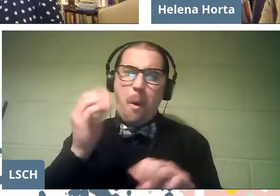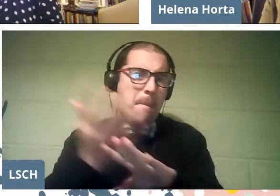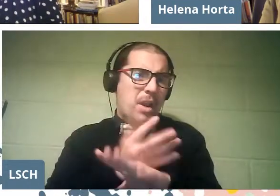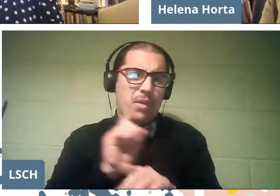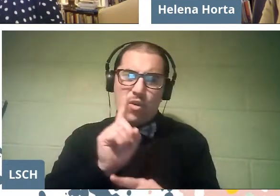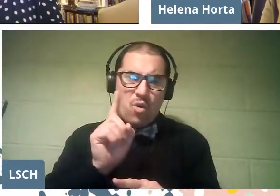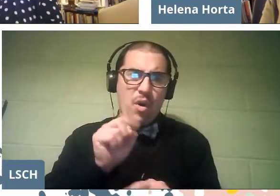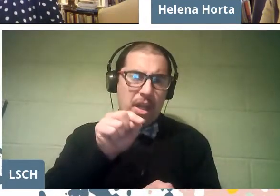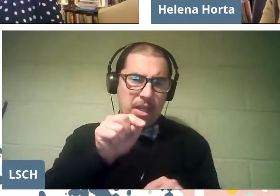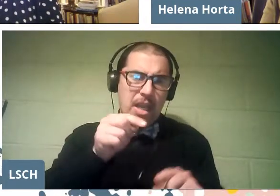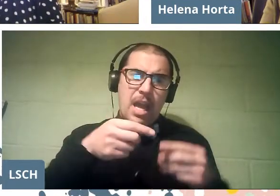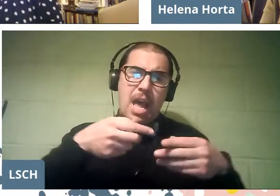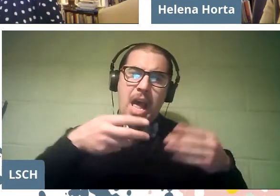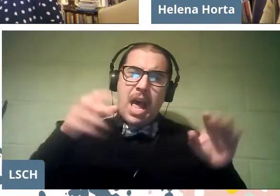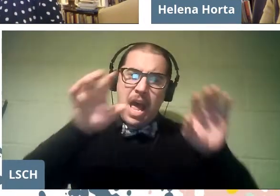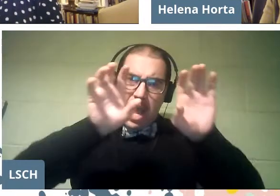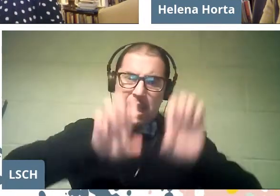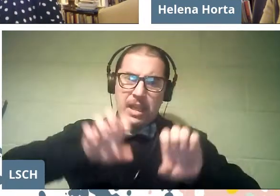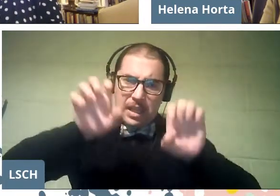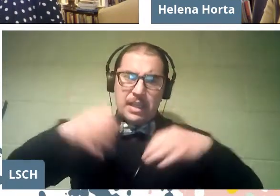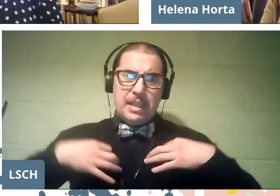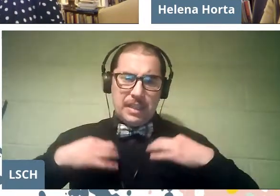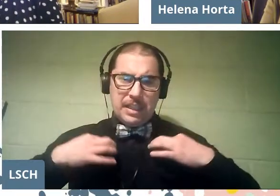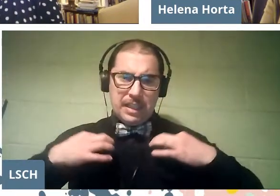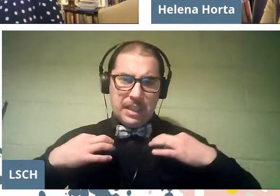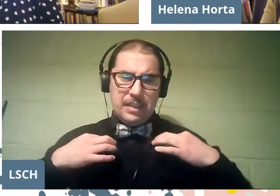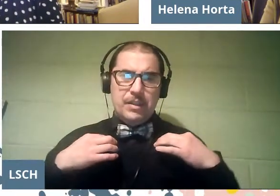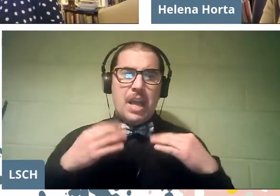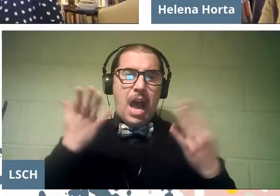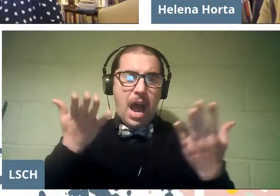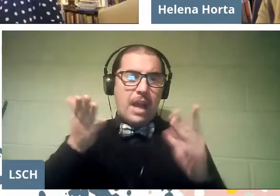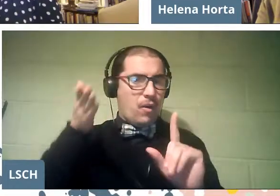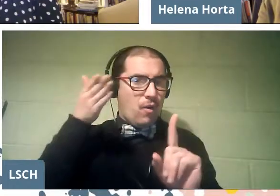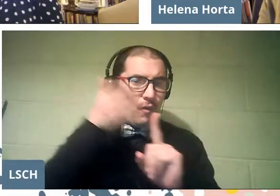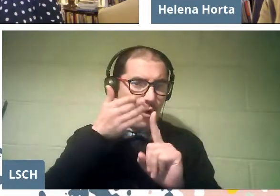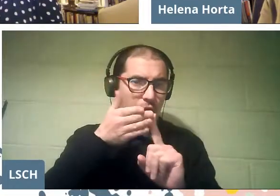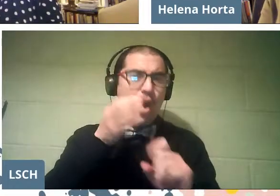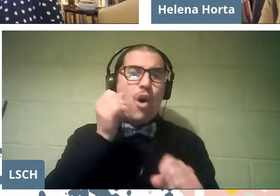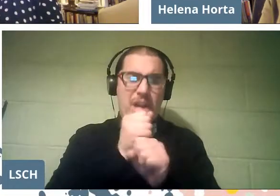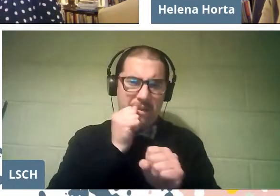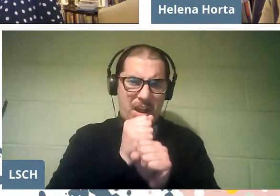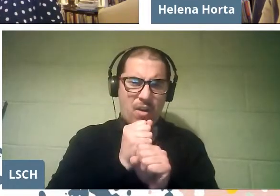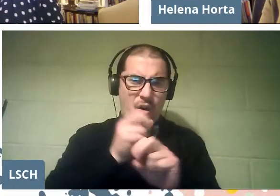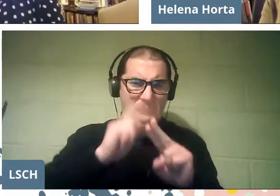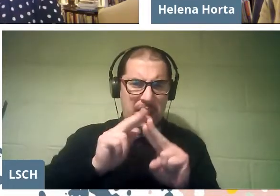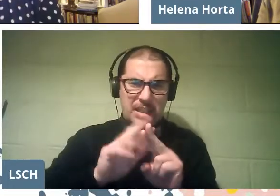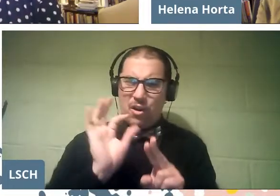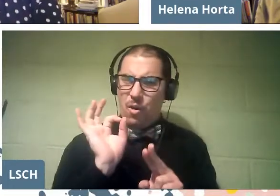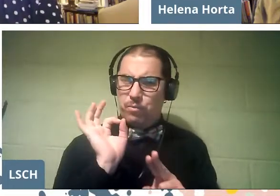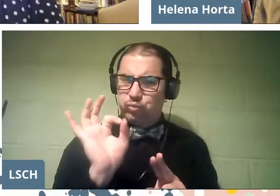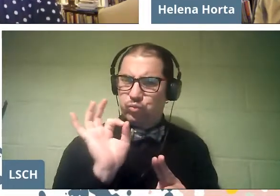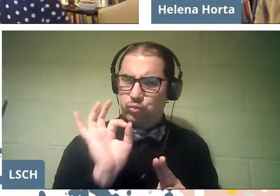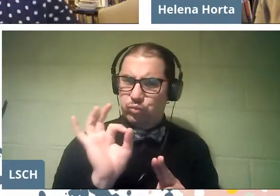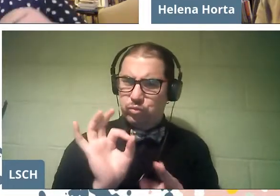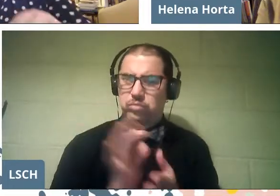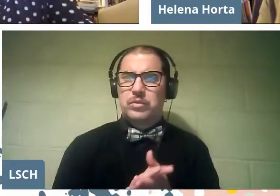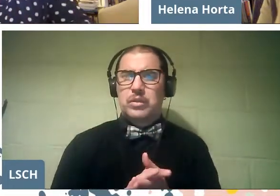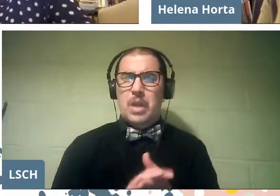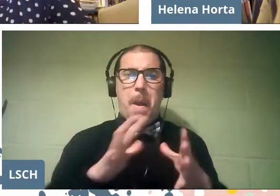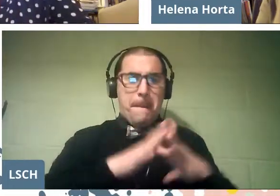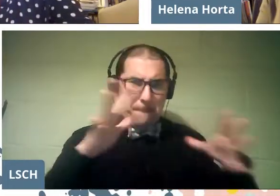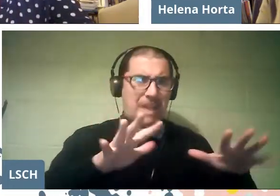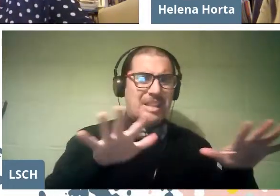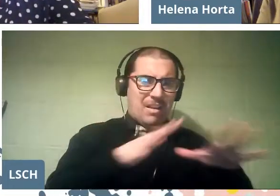que se dedique, como decía, una distinción, un esfuerzo tan grande en establecer diferencias entre lo que